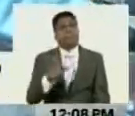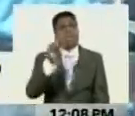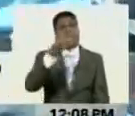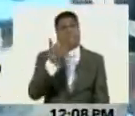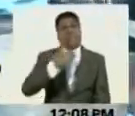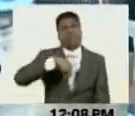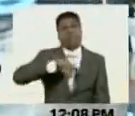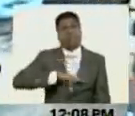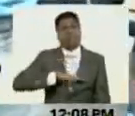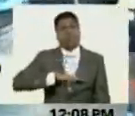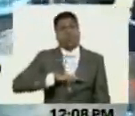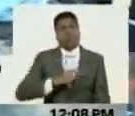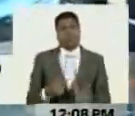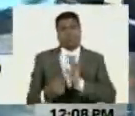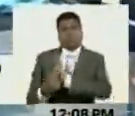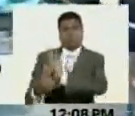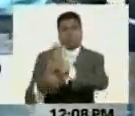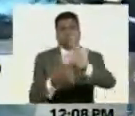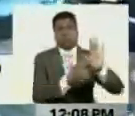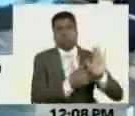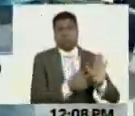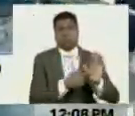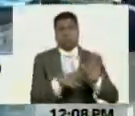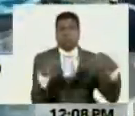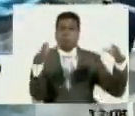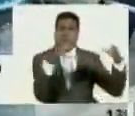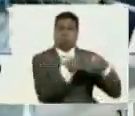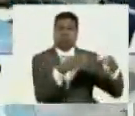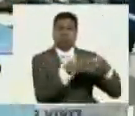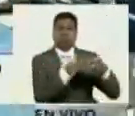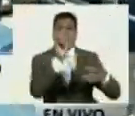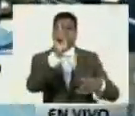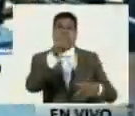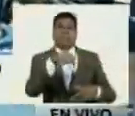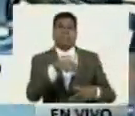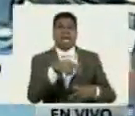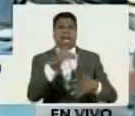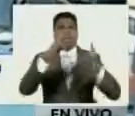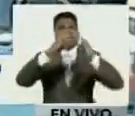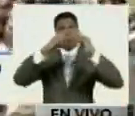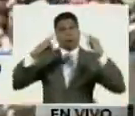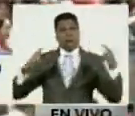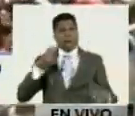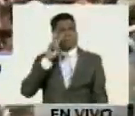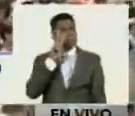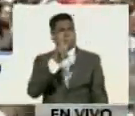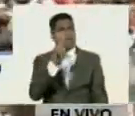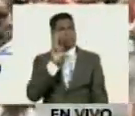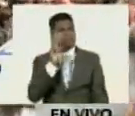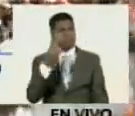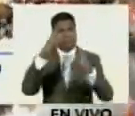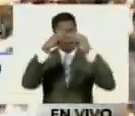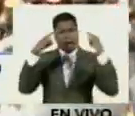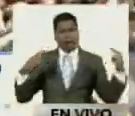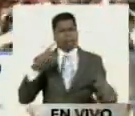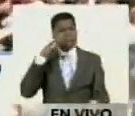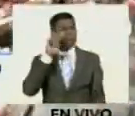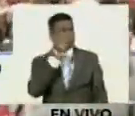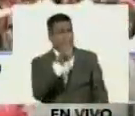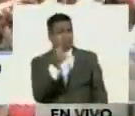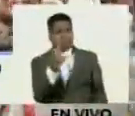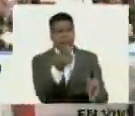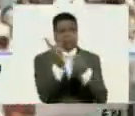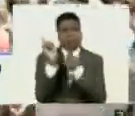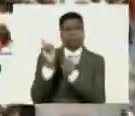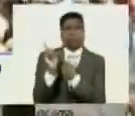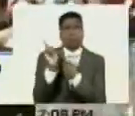nosotros la exposición del movimiento Megaterios, del MEVEN, las carpas, si me permiten aquí para que ellos puedan ver las carpas,